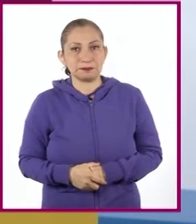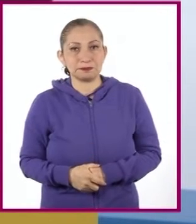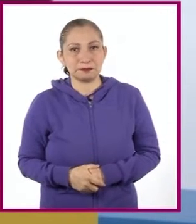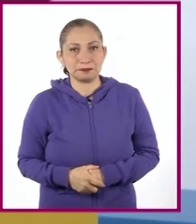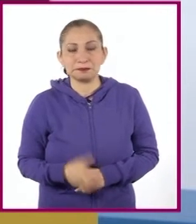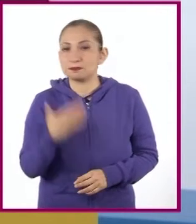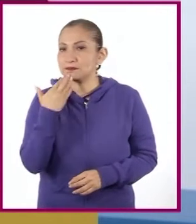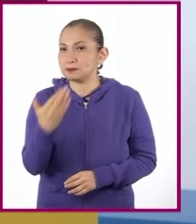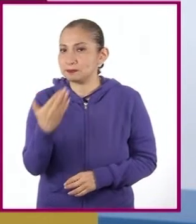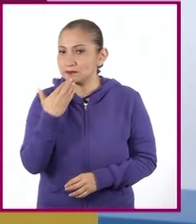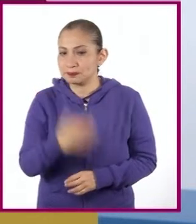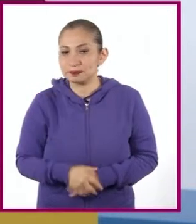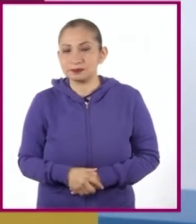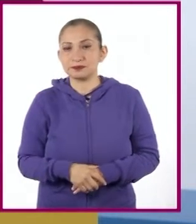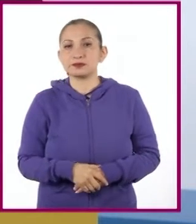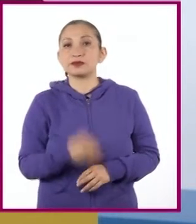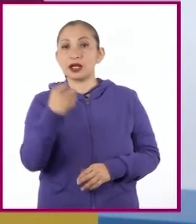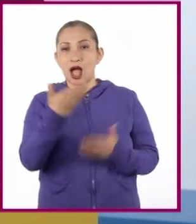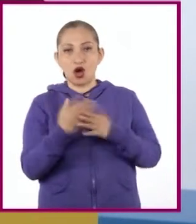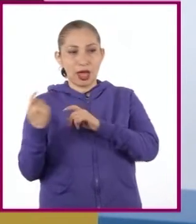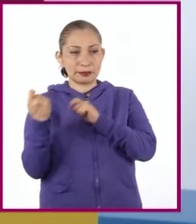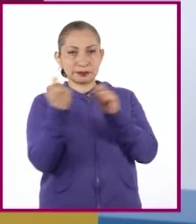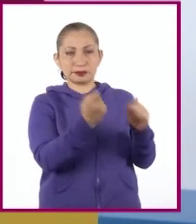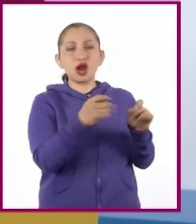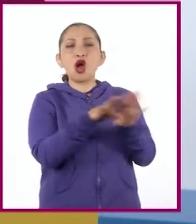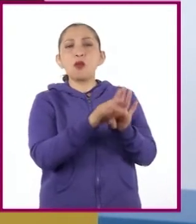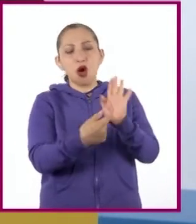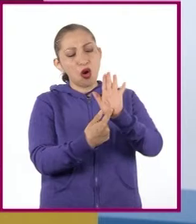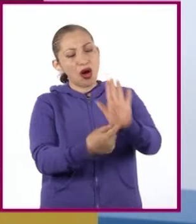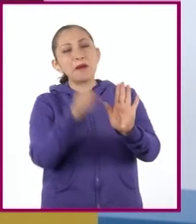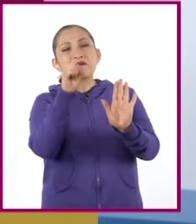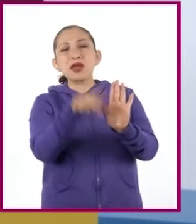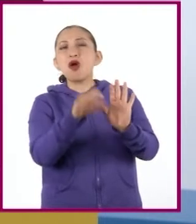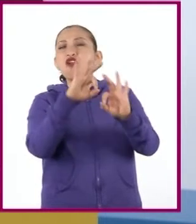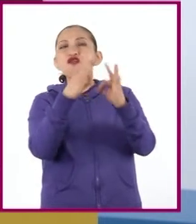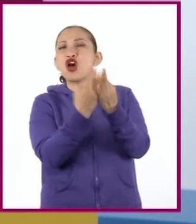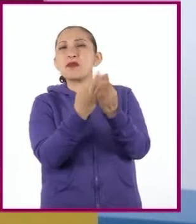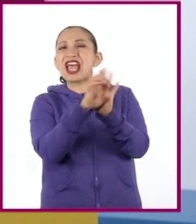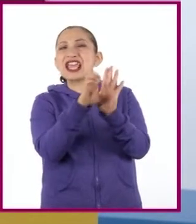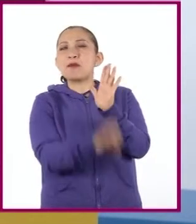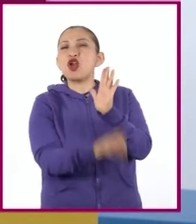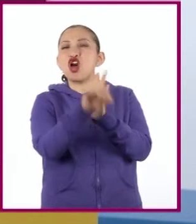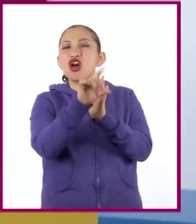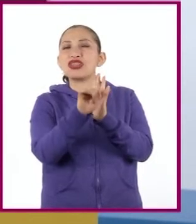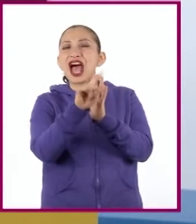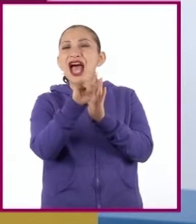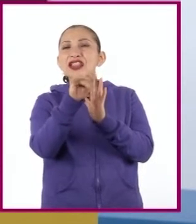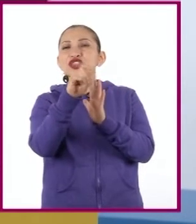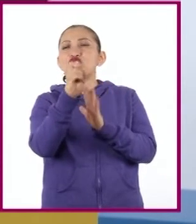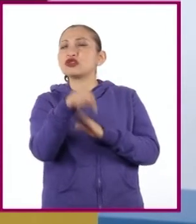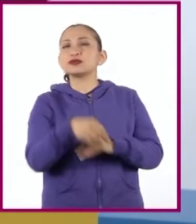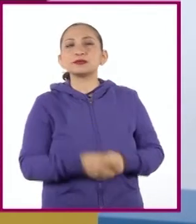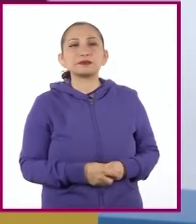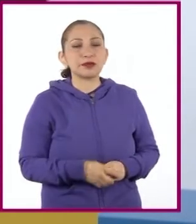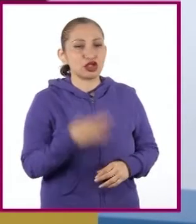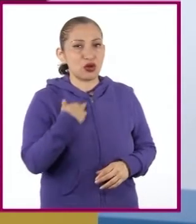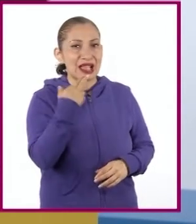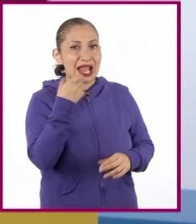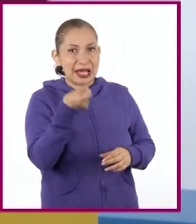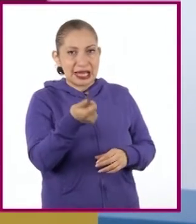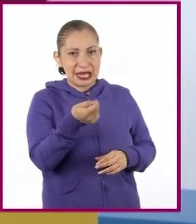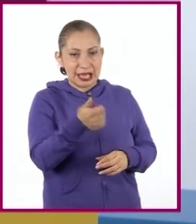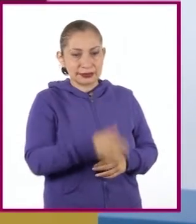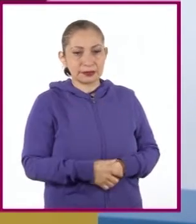Bueno, Enrique, es tu turno. ¿Cómo representarías el modelo atómico de Dalton? Usaré